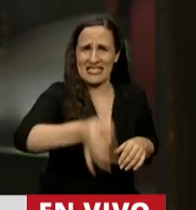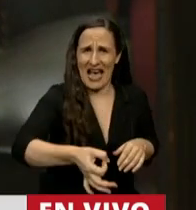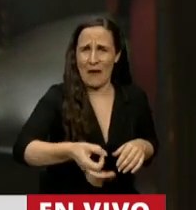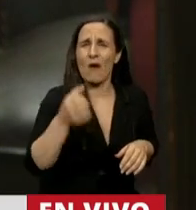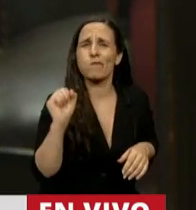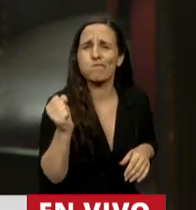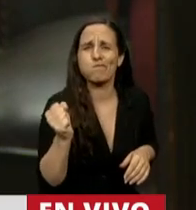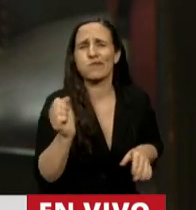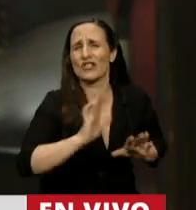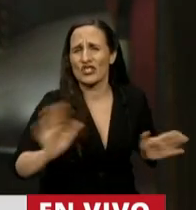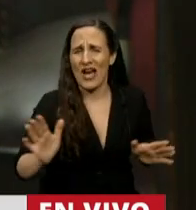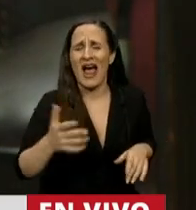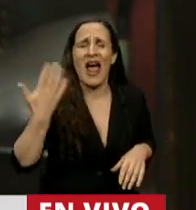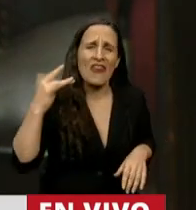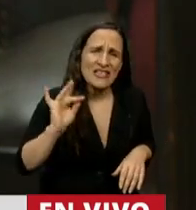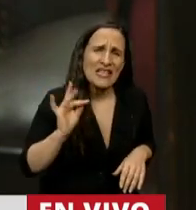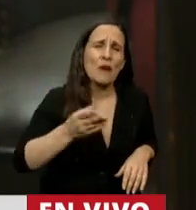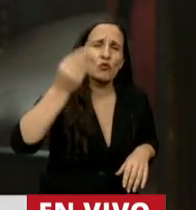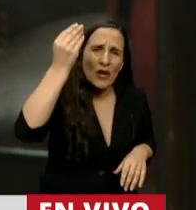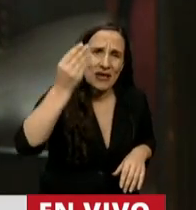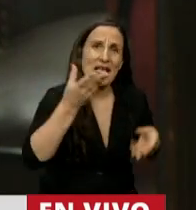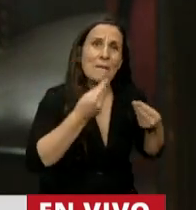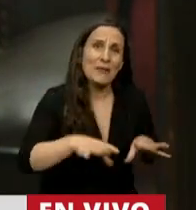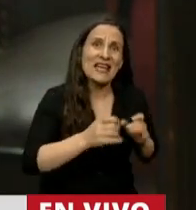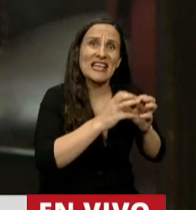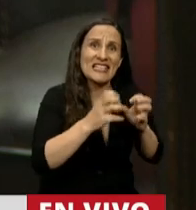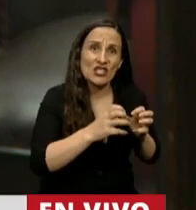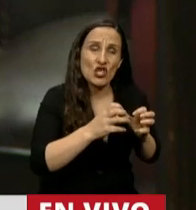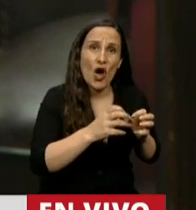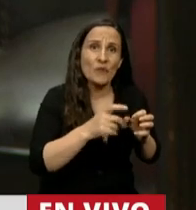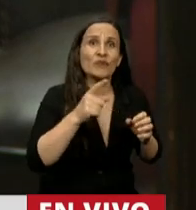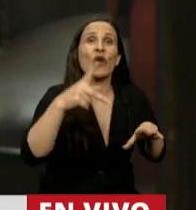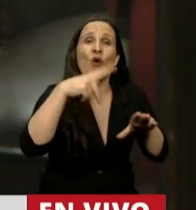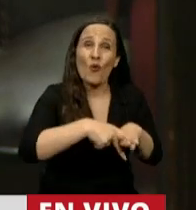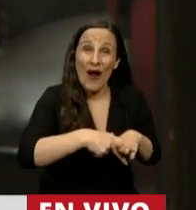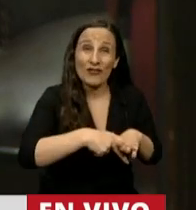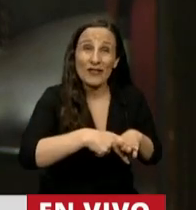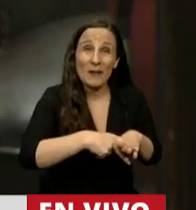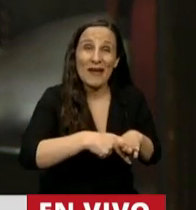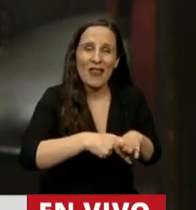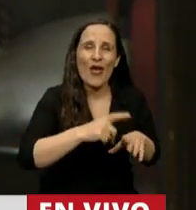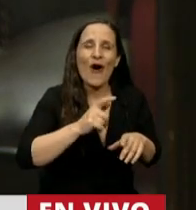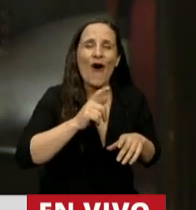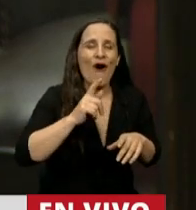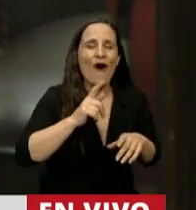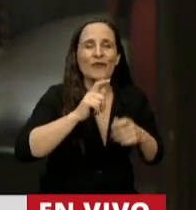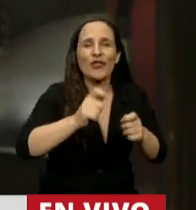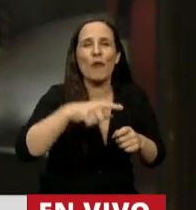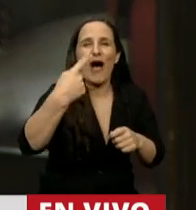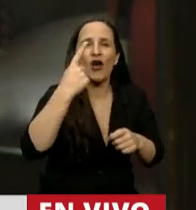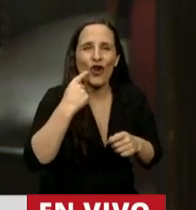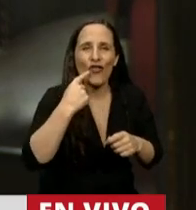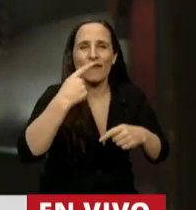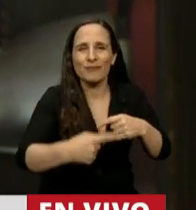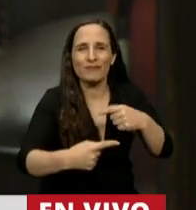hemos hecho muchísimos diciembres, que hemos empezado una sesión y pasado a cuarto intermedio para continuar esa sesión